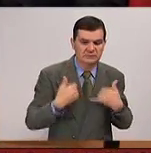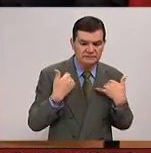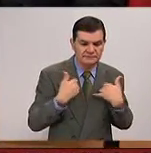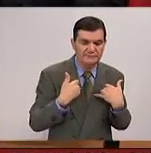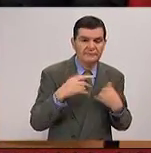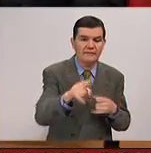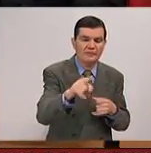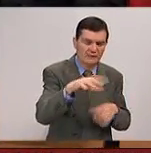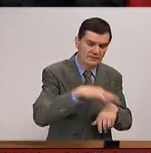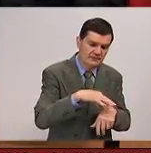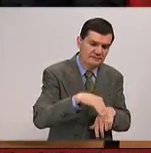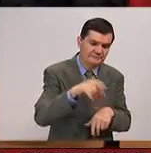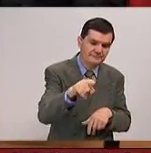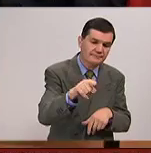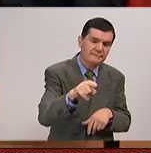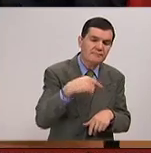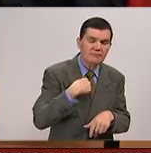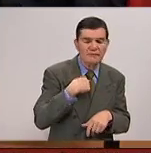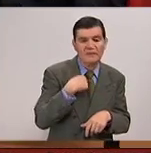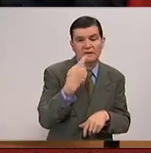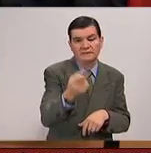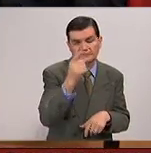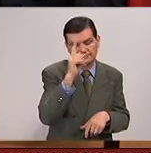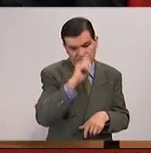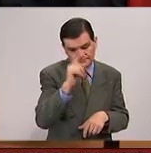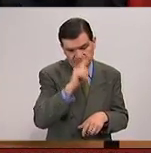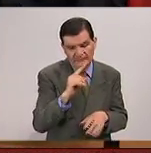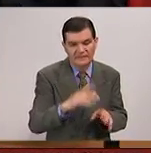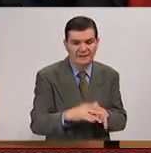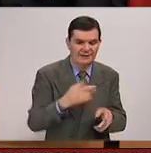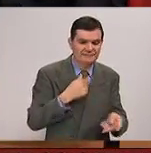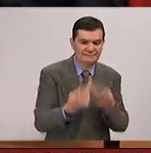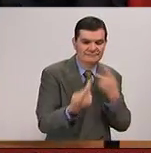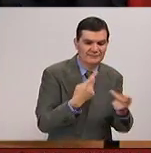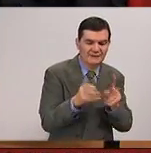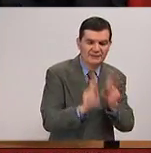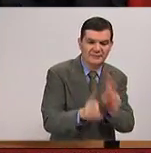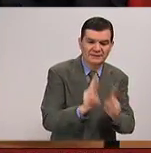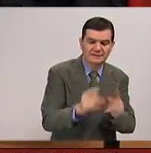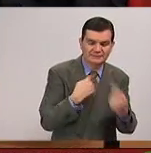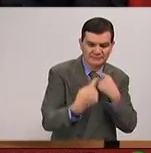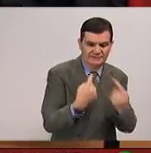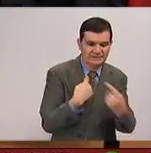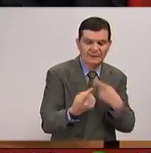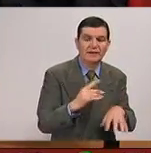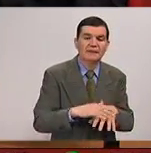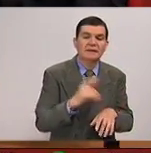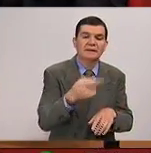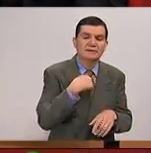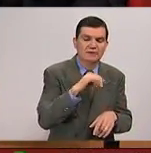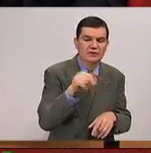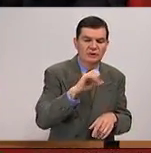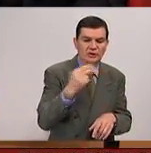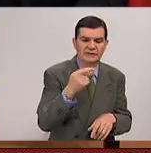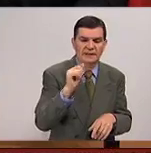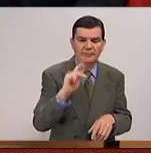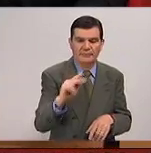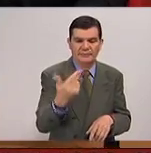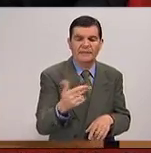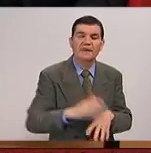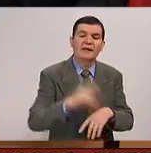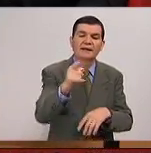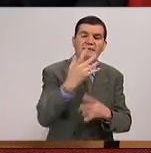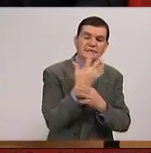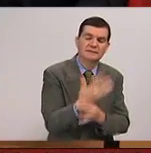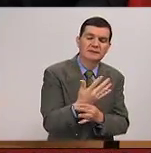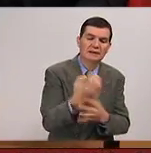Doctora Poiré, fíjate que al respecto, yo te comentaba antes de entrar al aire de un artículo que escribió Joseph Stiglitz, un premio